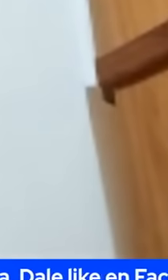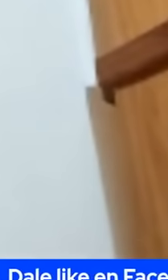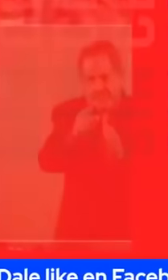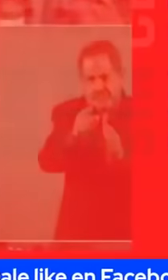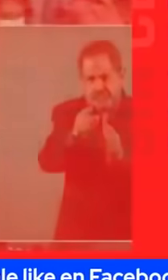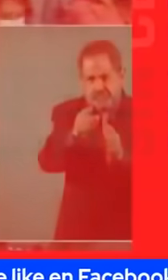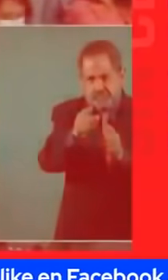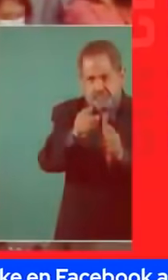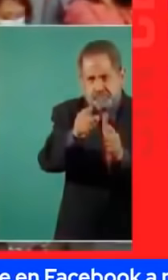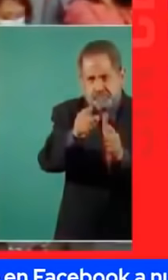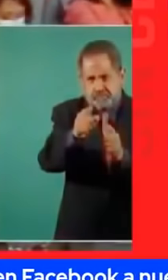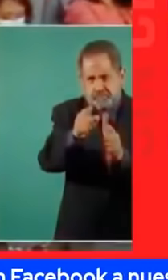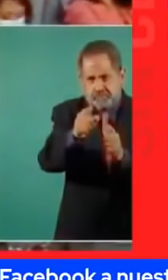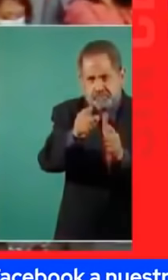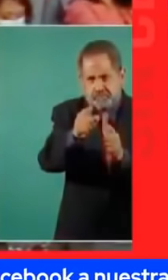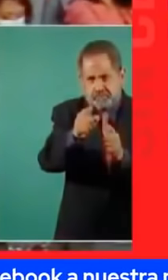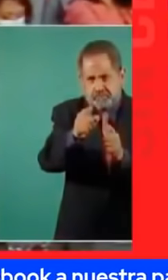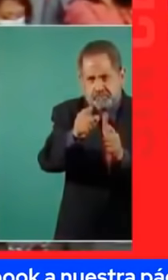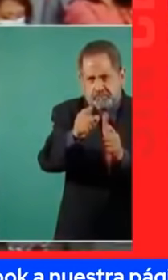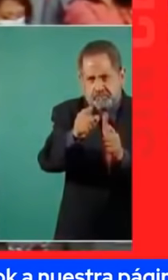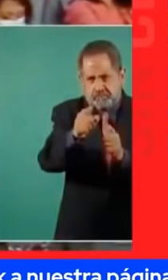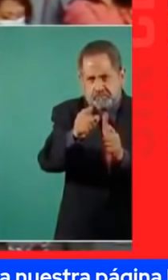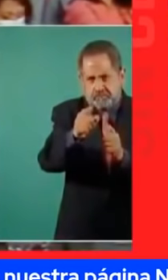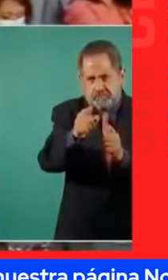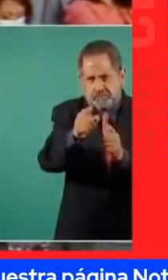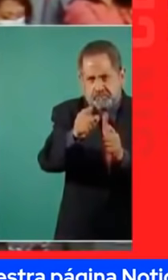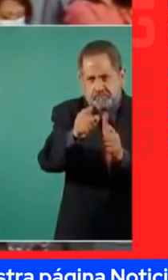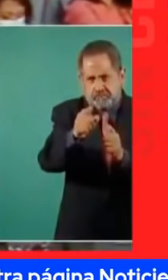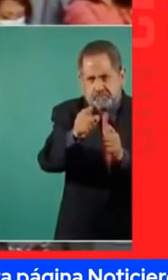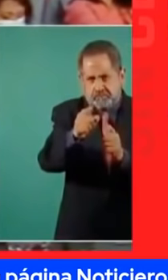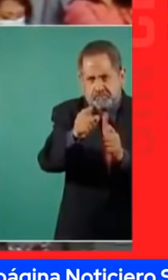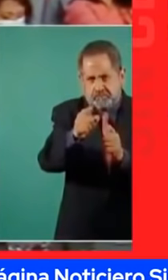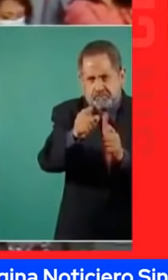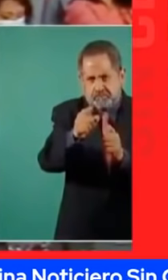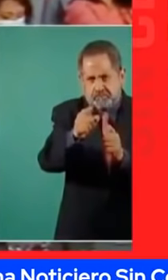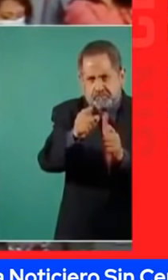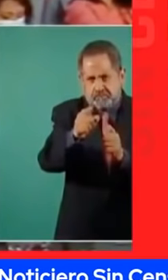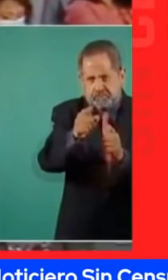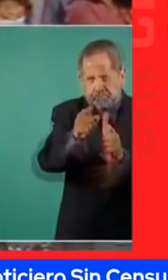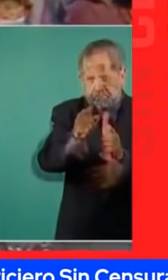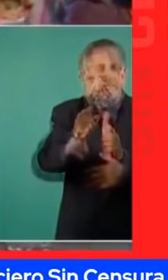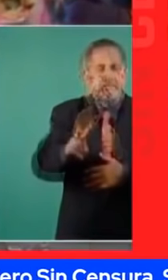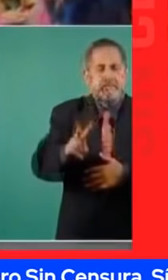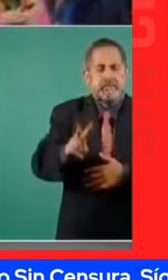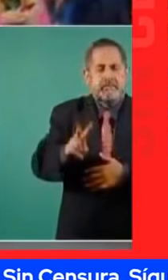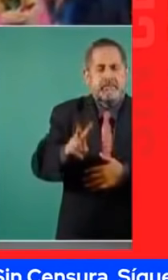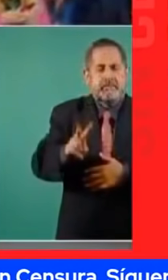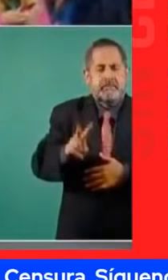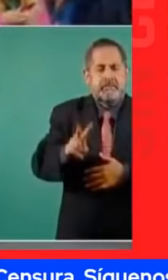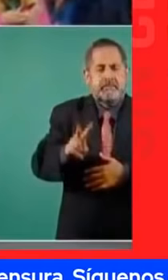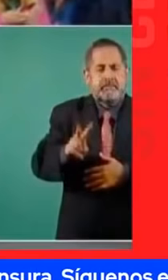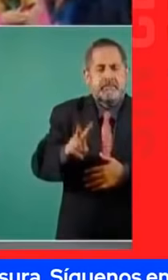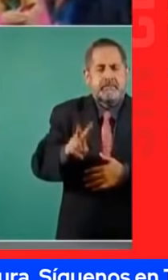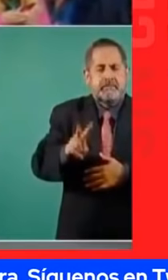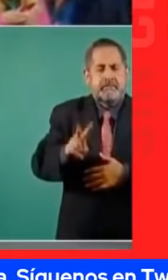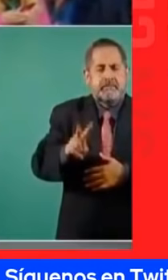pues desde los 80s, 90s con este estilo, ¿no? También muy histriónico, ahora pues